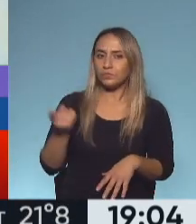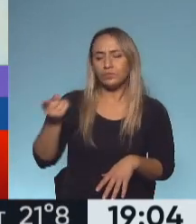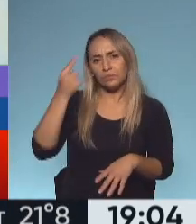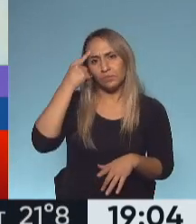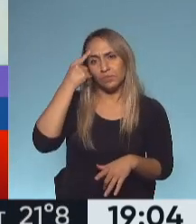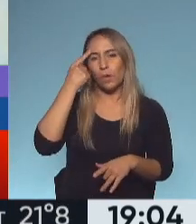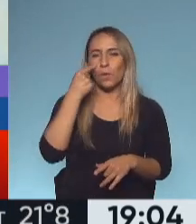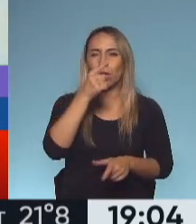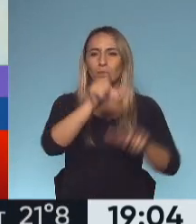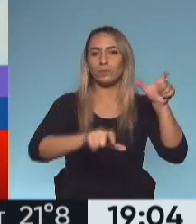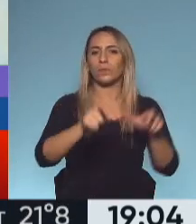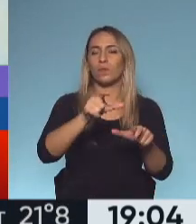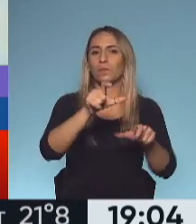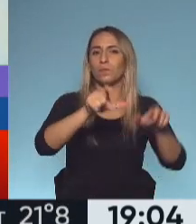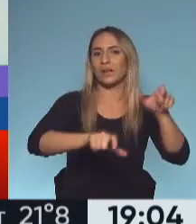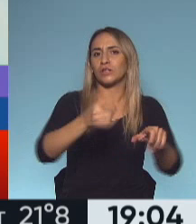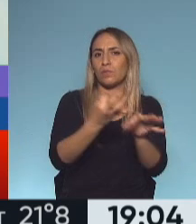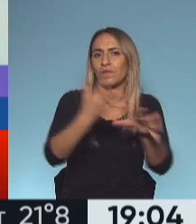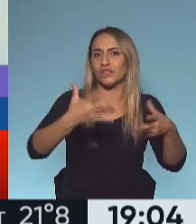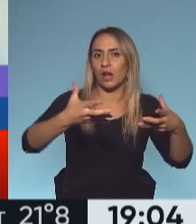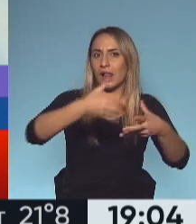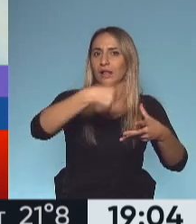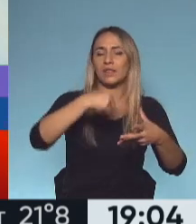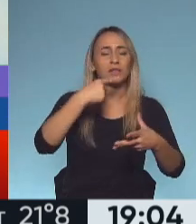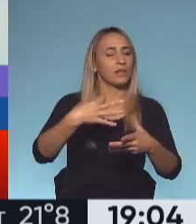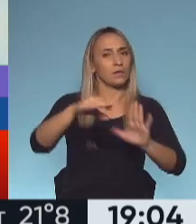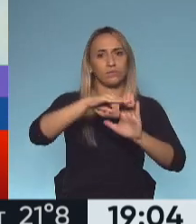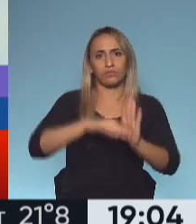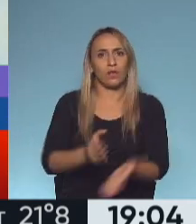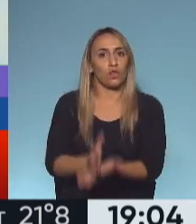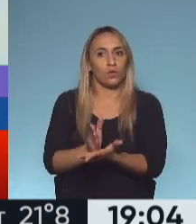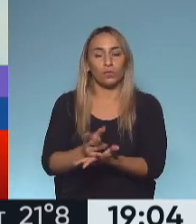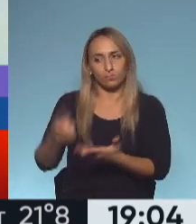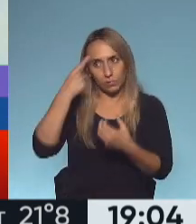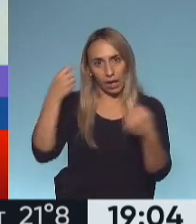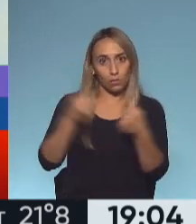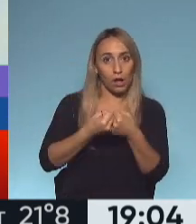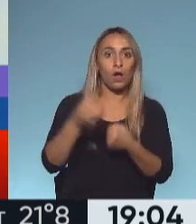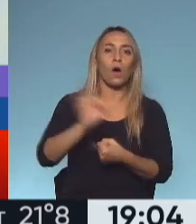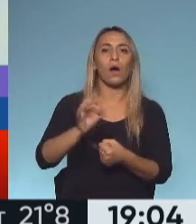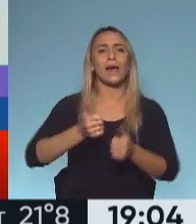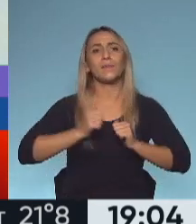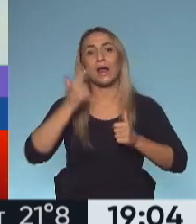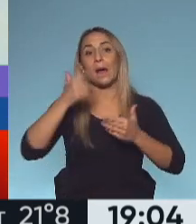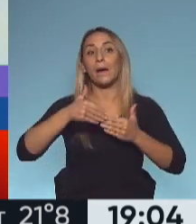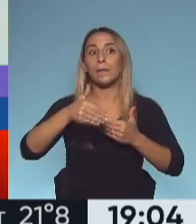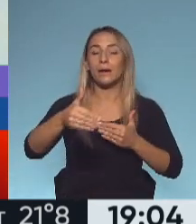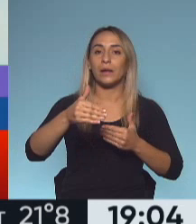endurecer las medidas? ¿Usted cree que ese es el camino ahora o que hay que esperar para ver si hay resultados por las medidas tomadas la semana